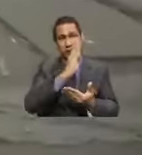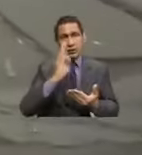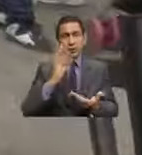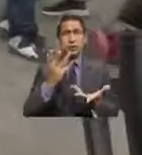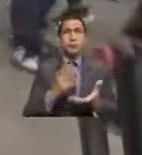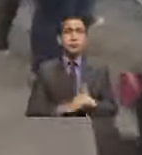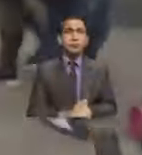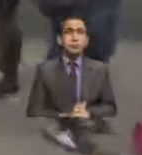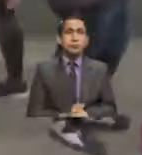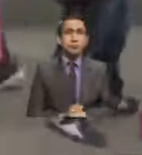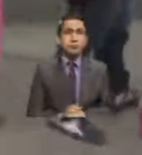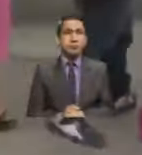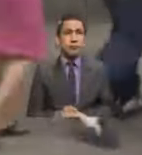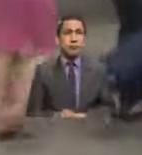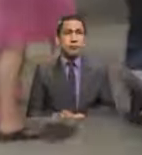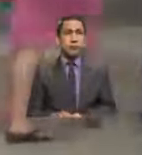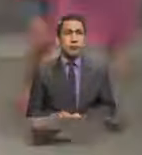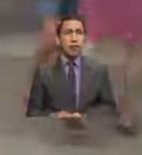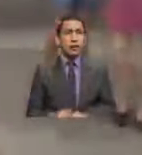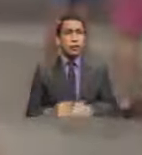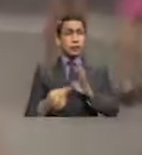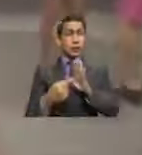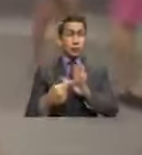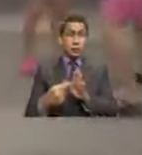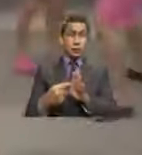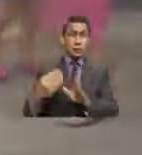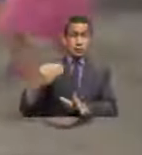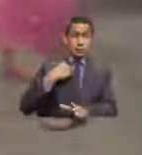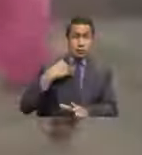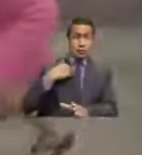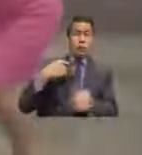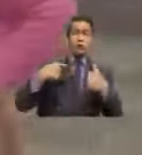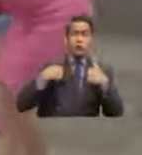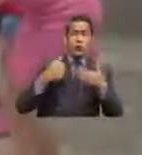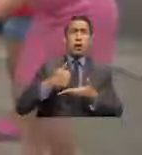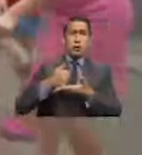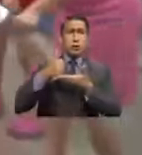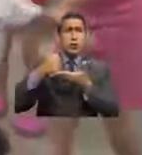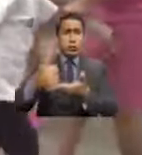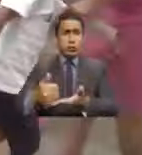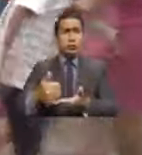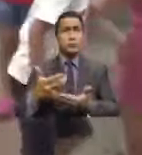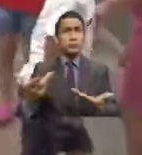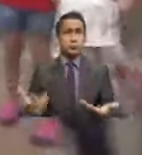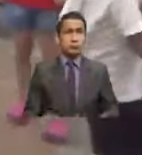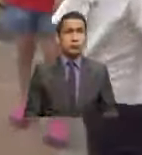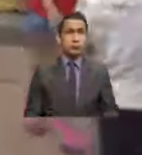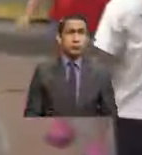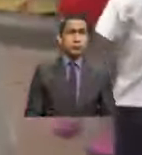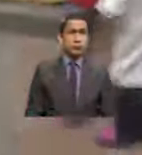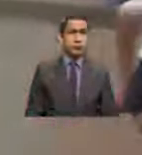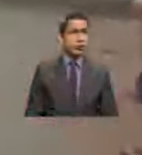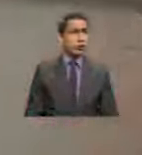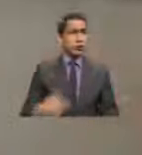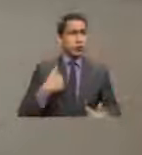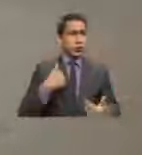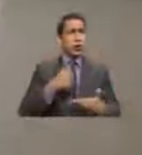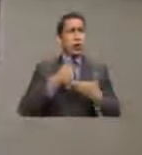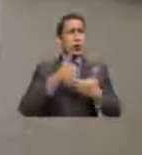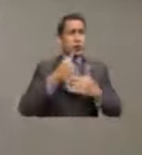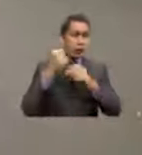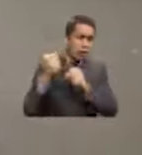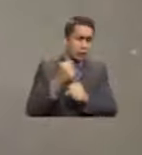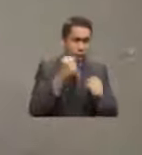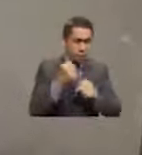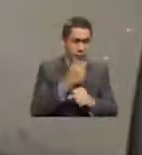En cualquier cosa que ellos me llamen, Borjita, ayúdeme aquí en tal cosa, así a limpiar, o ayúdeme a mover este